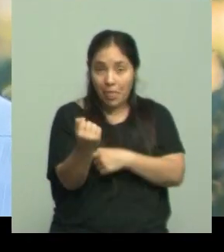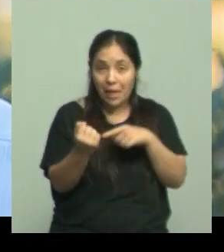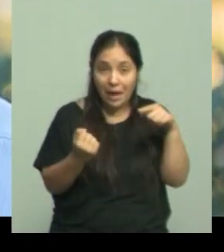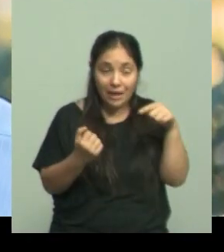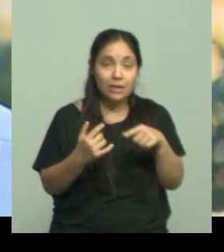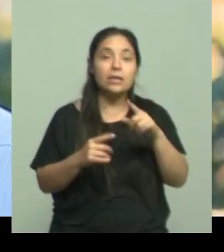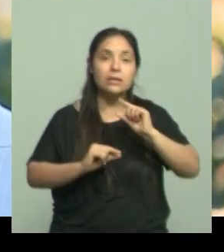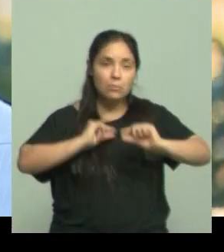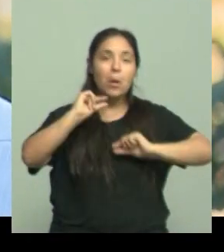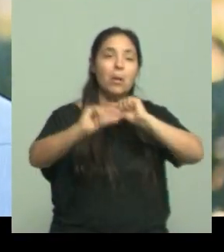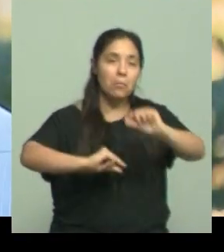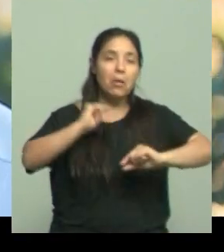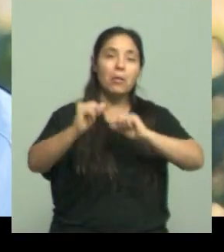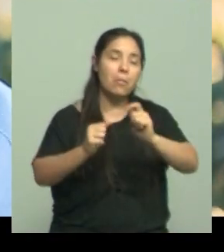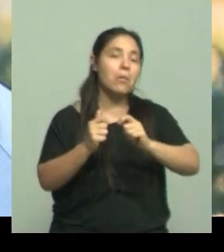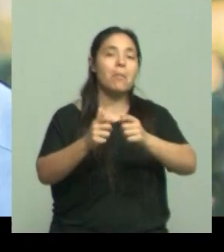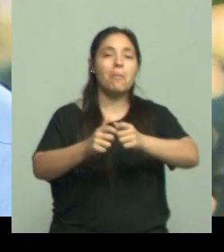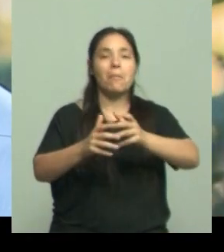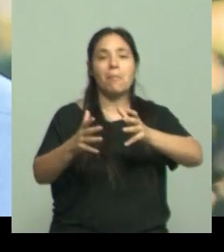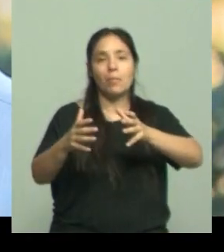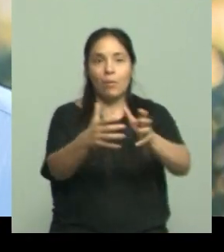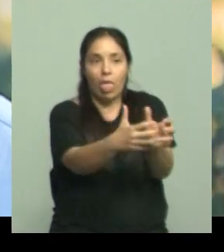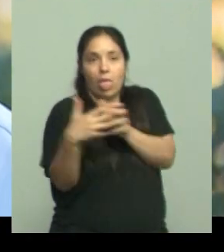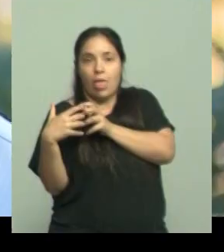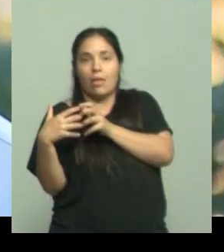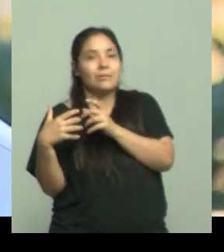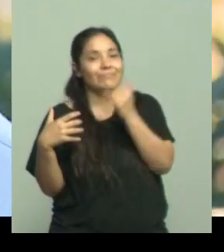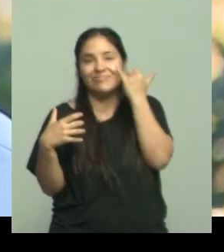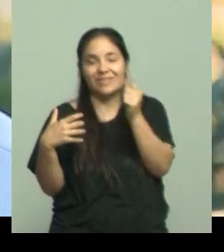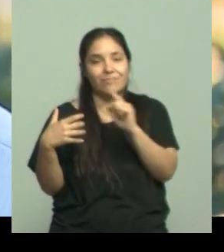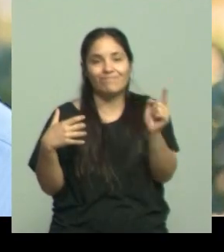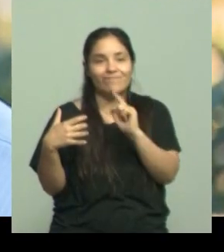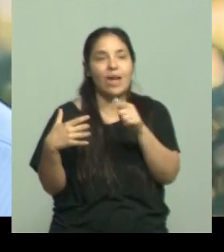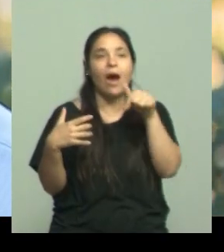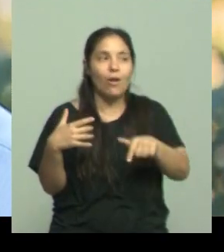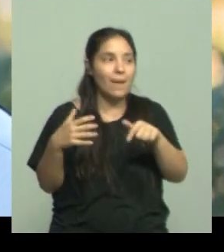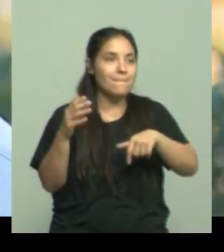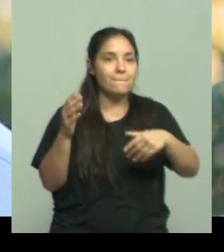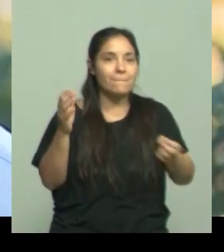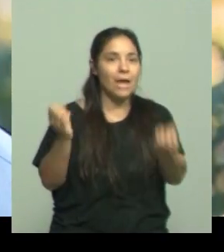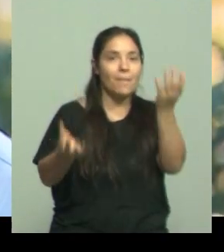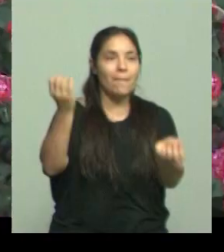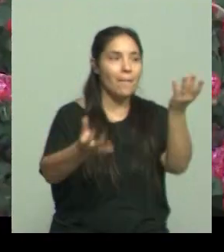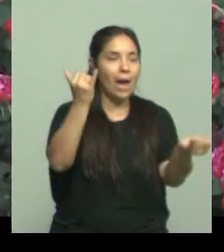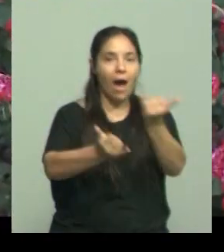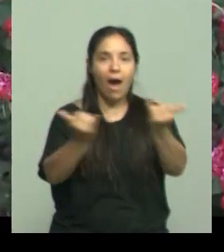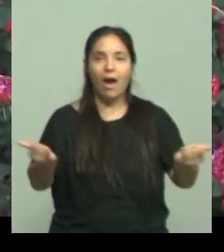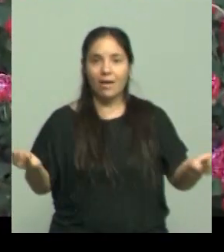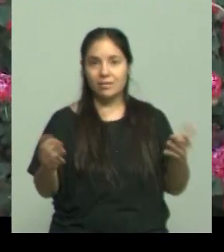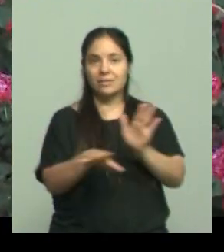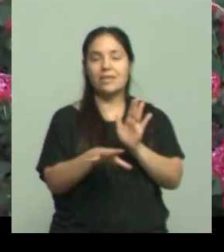fuego se ha ido debilitando, se ha distribuido más. Y en ese sentido creo que hemos ganado un poco más en democracia también.